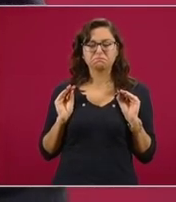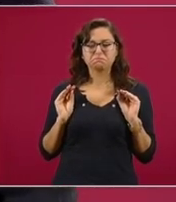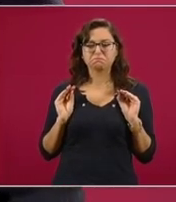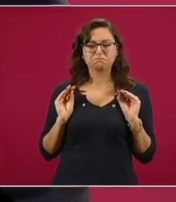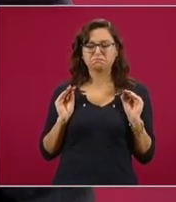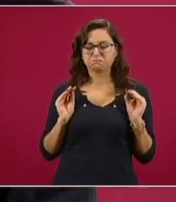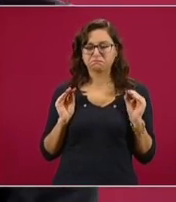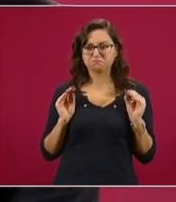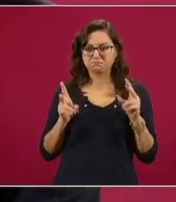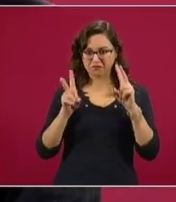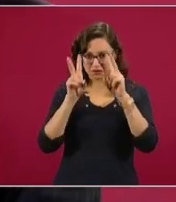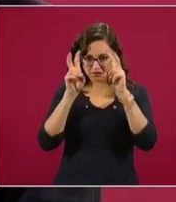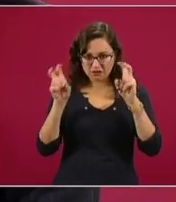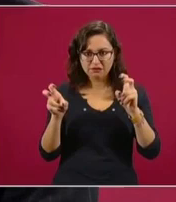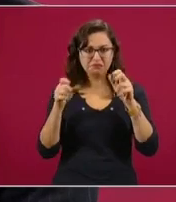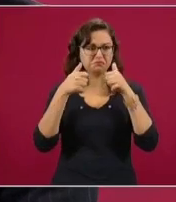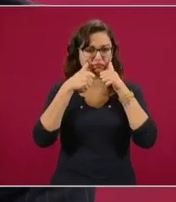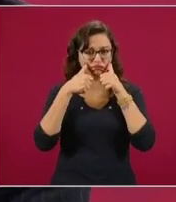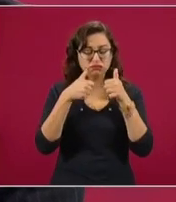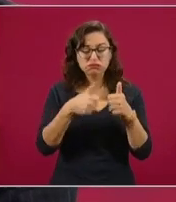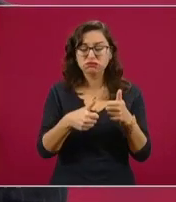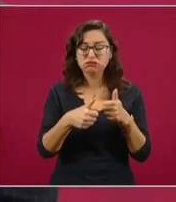se volvió a ver